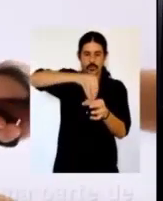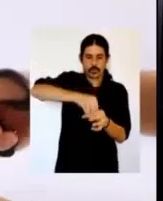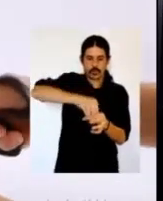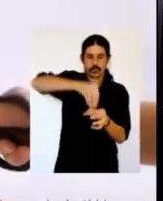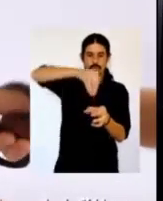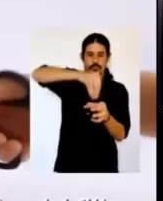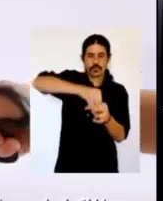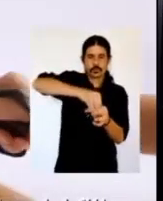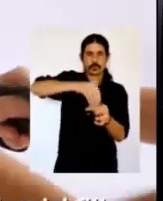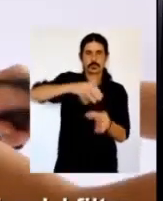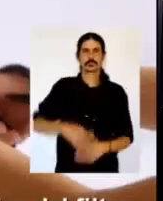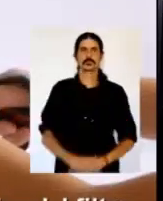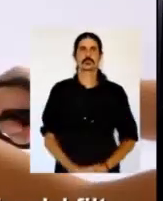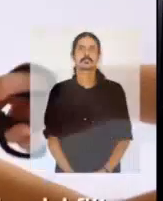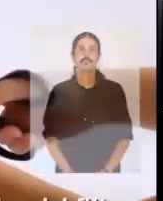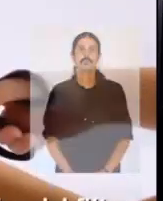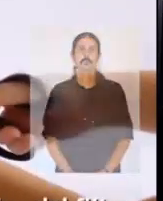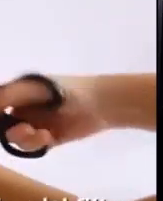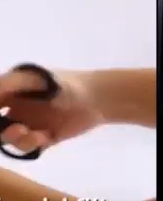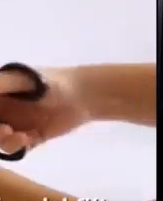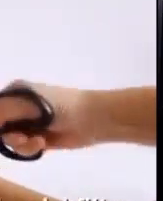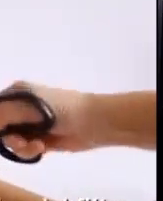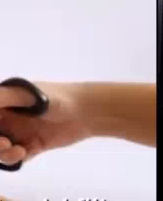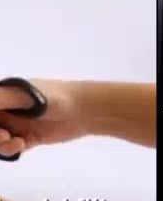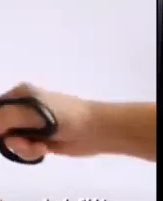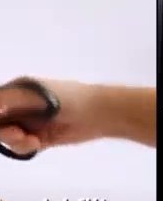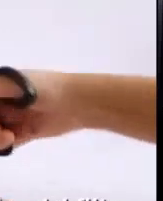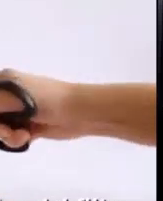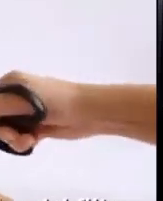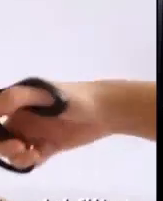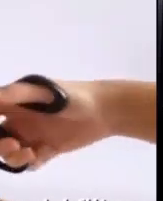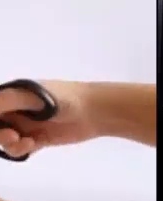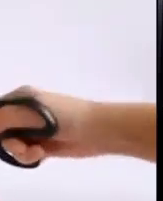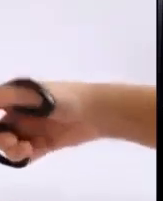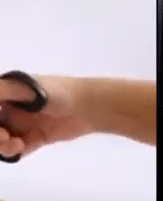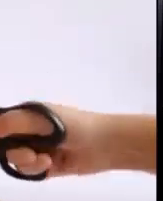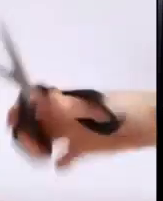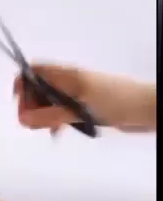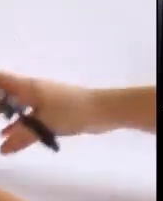botella donde el diámetro sea menor al diámetro del filtro.